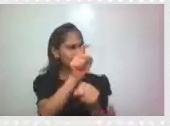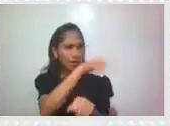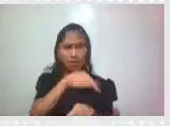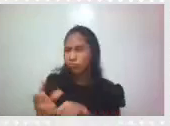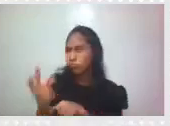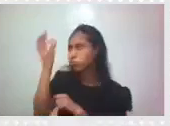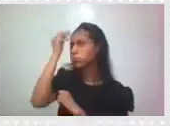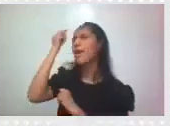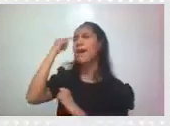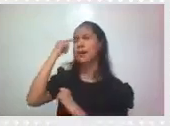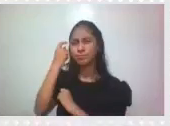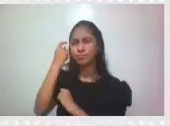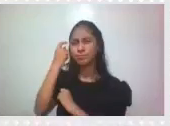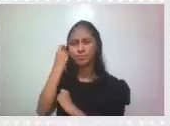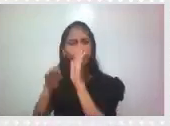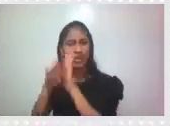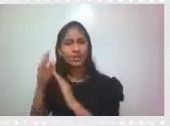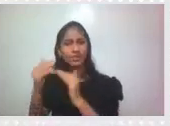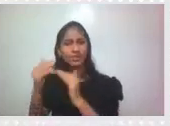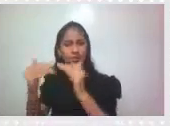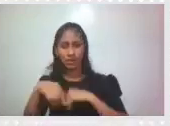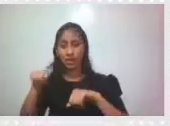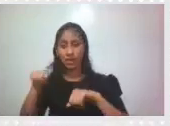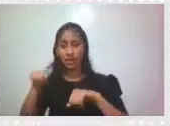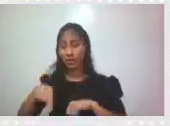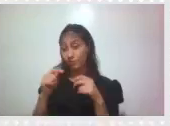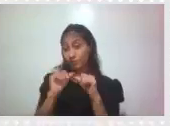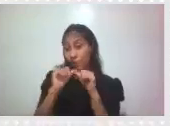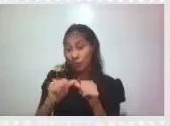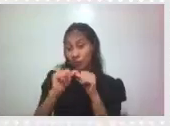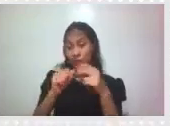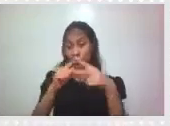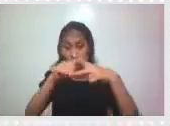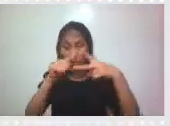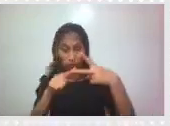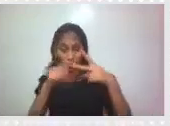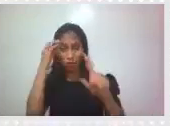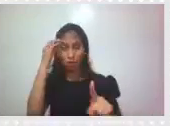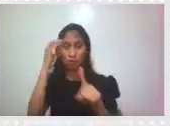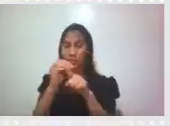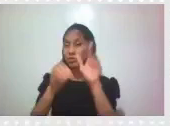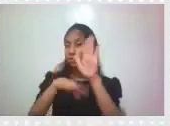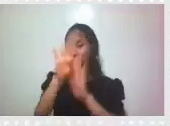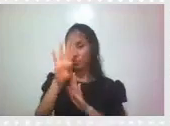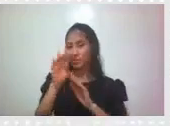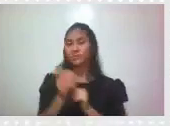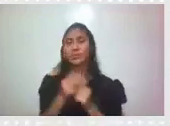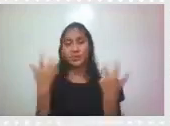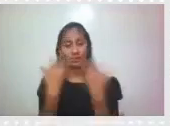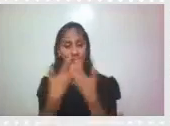Y ahora yo les voy a explicar los otros dos objetivos donde estamos también implementando acciones de interculturalidad.